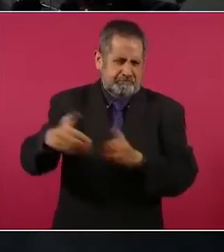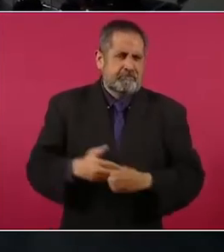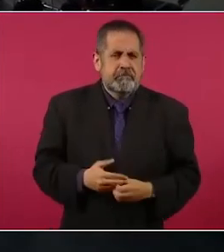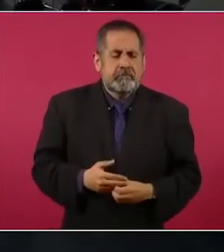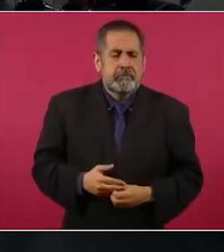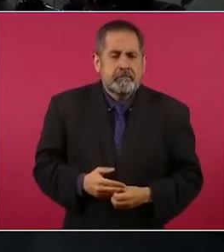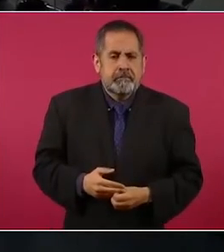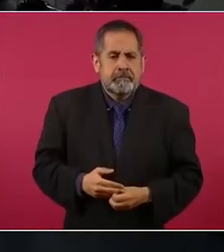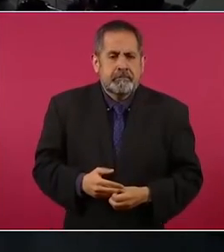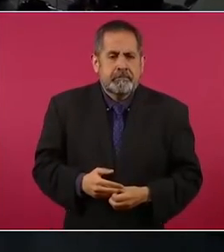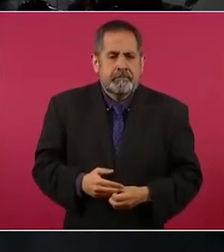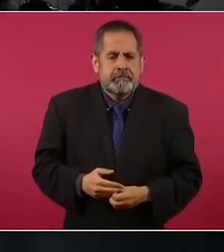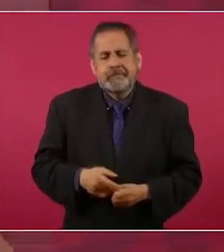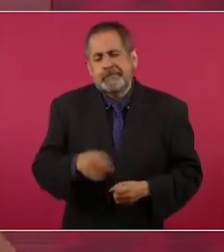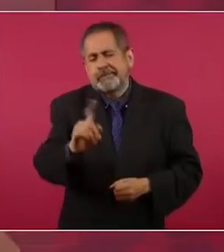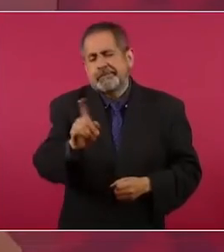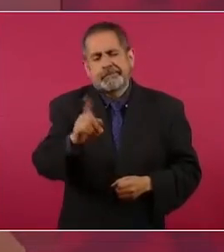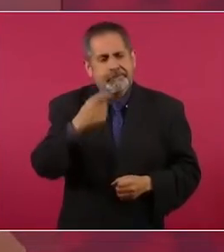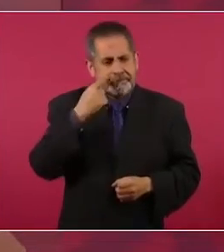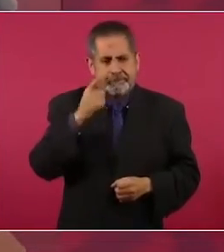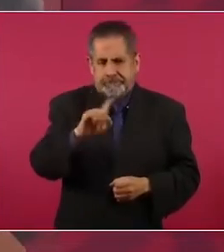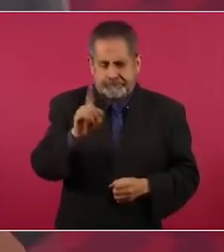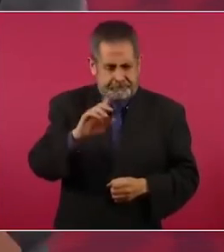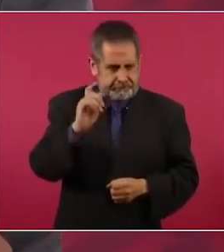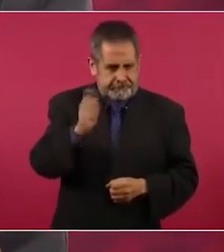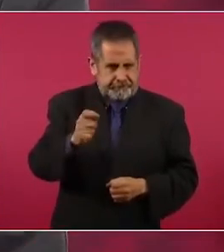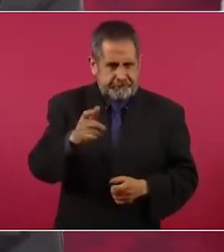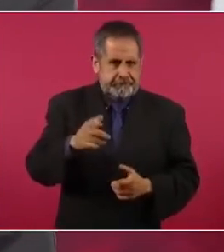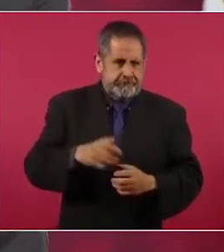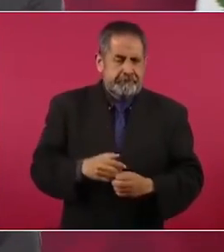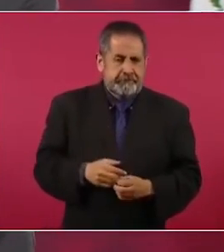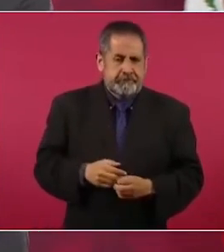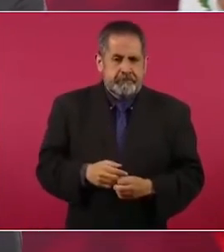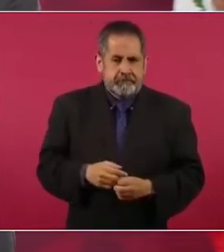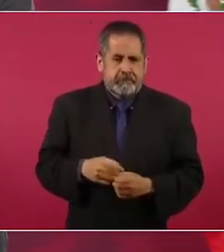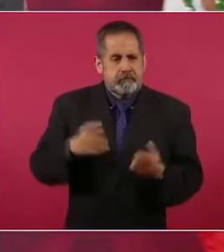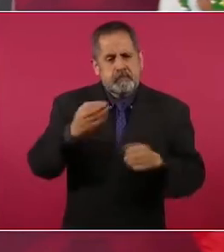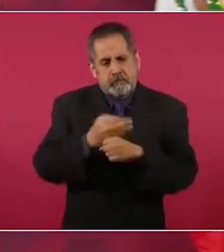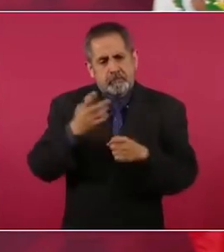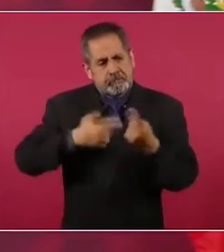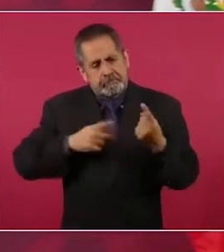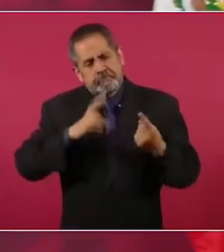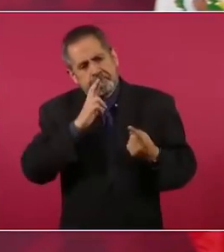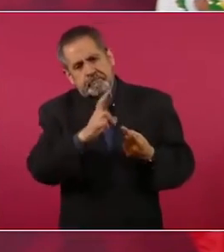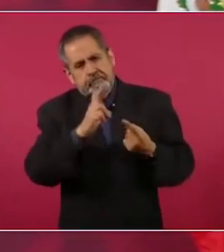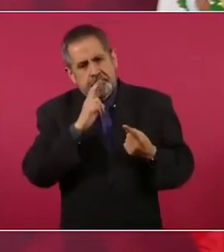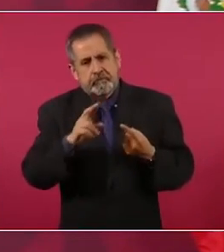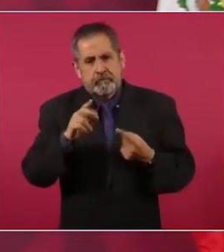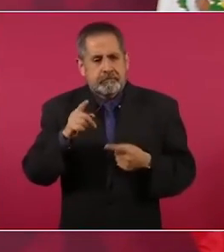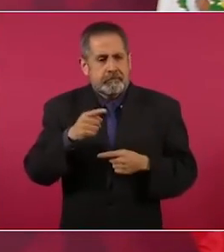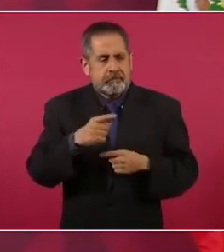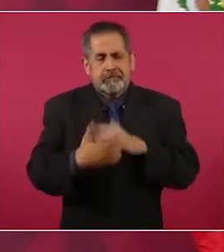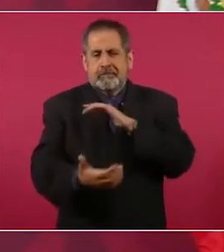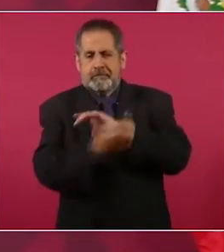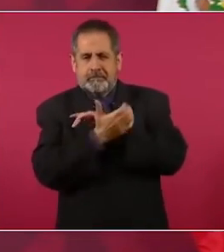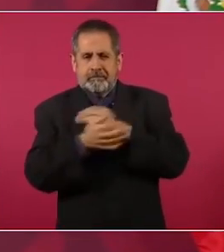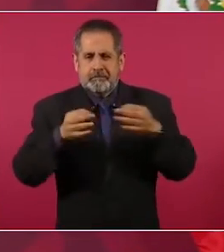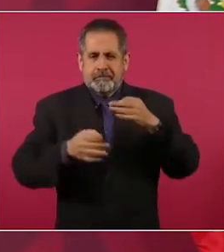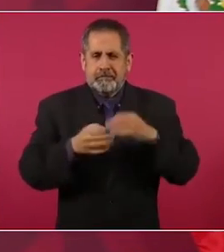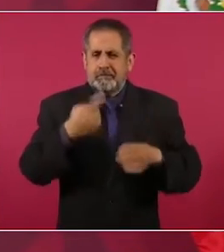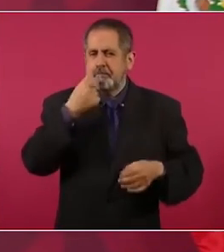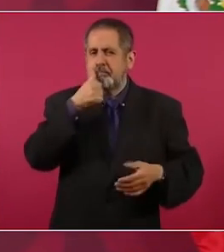No, no, lo que hay que estar es contestando los amparos,